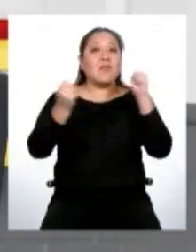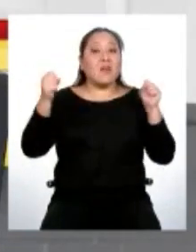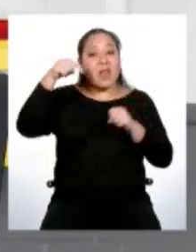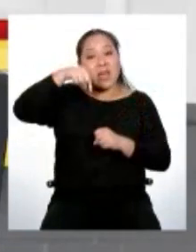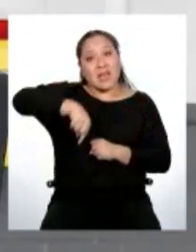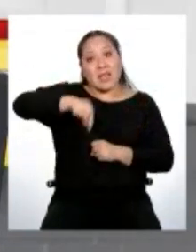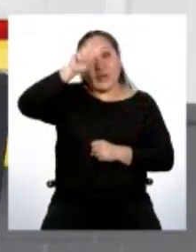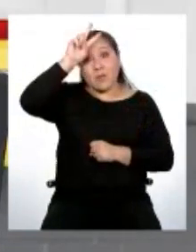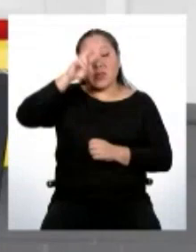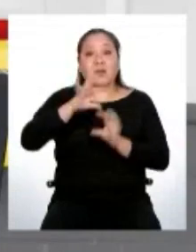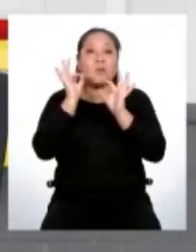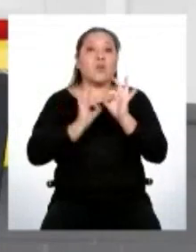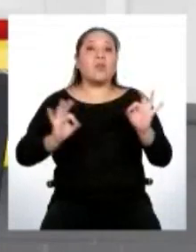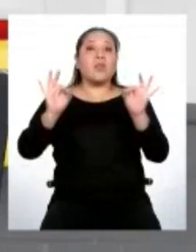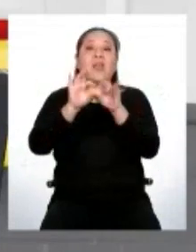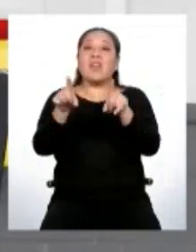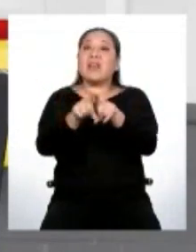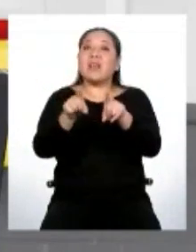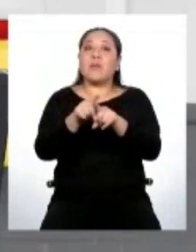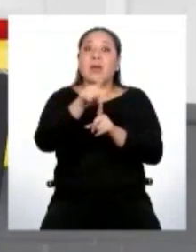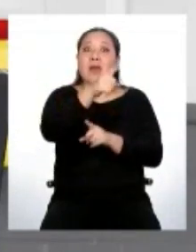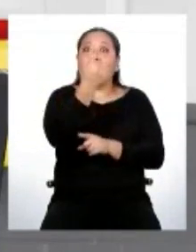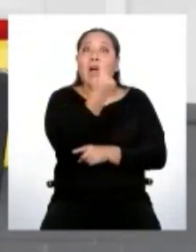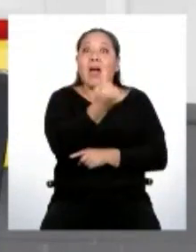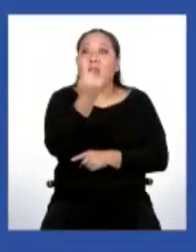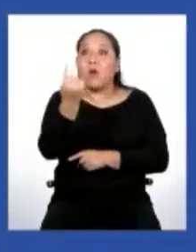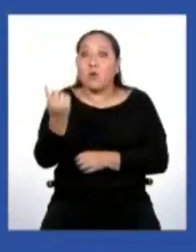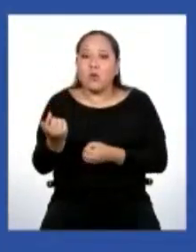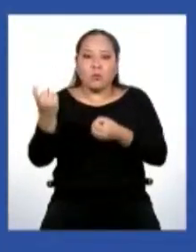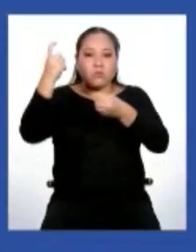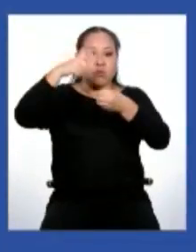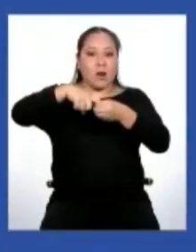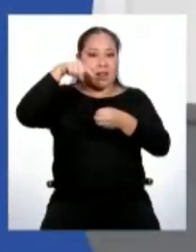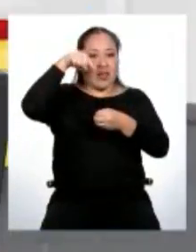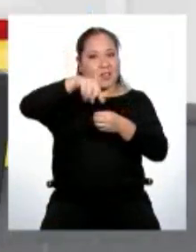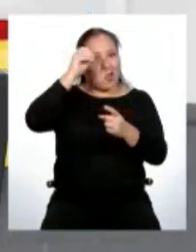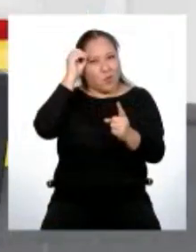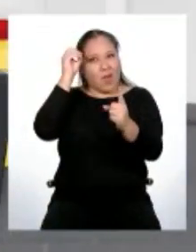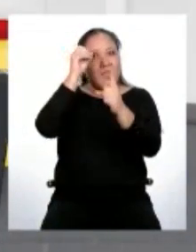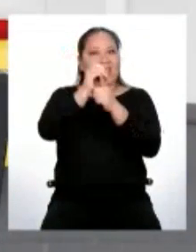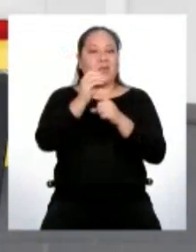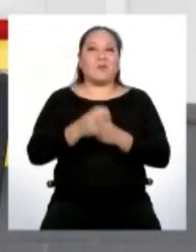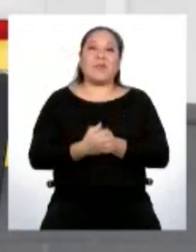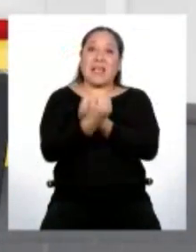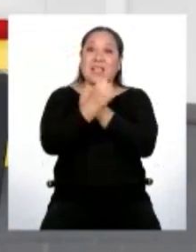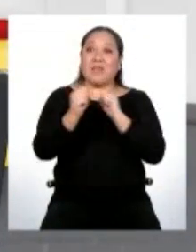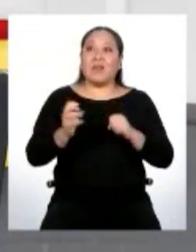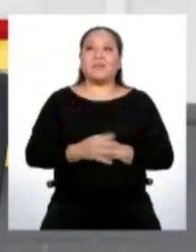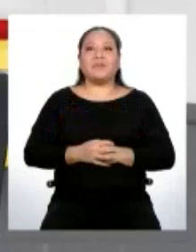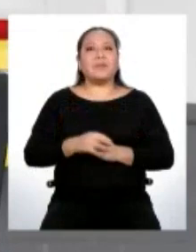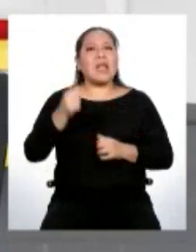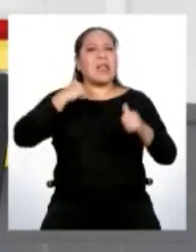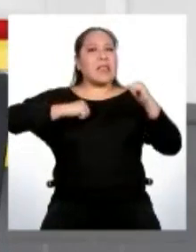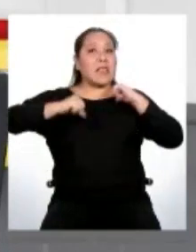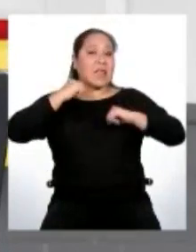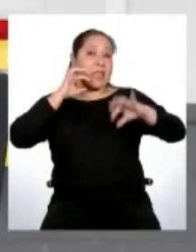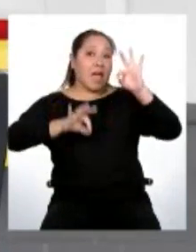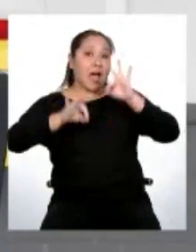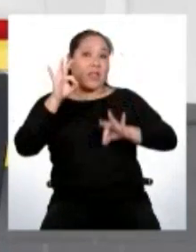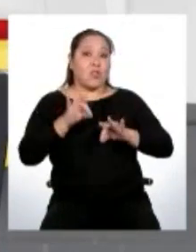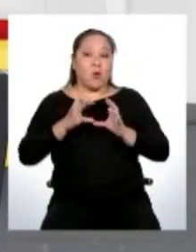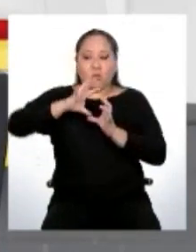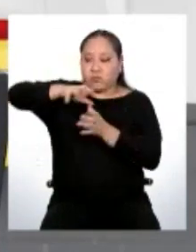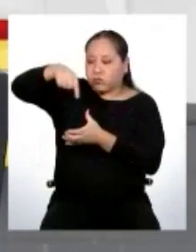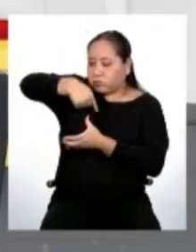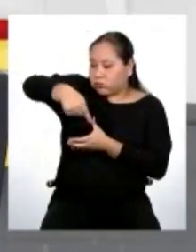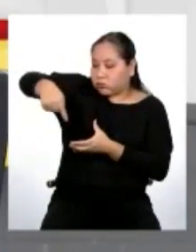importante que nosotros también seamos parte de esa misión. El teatro, tanto a nivel mundial como en el Perú,